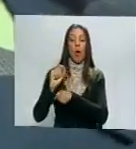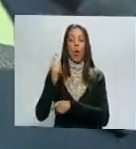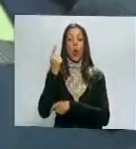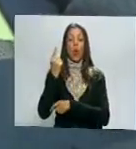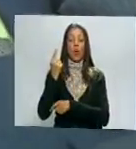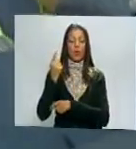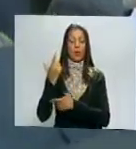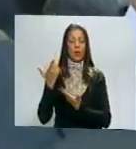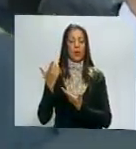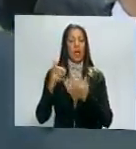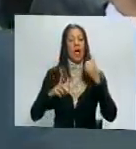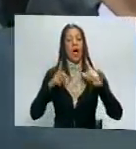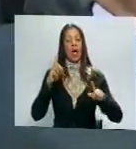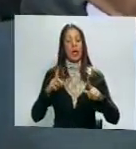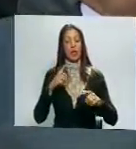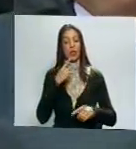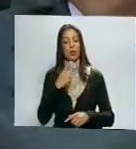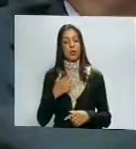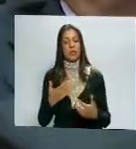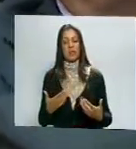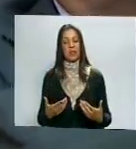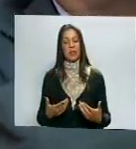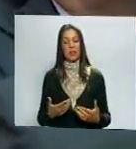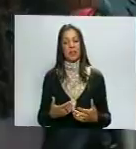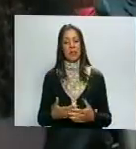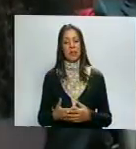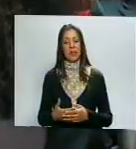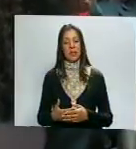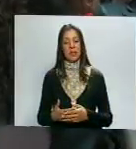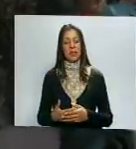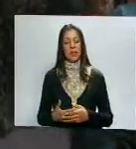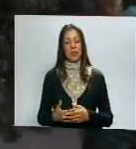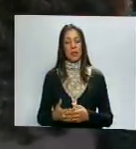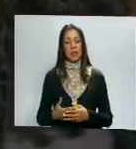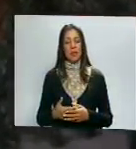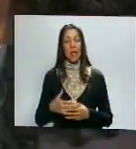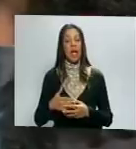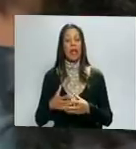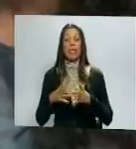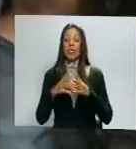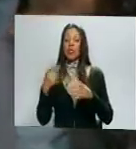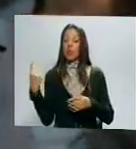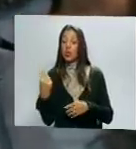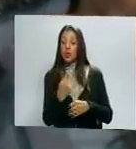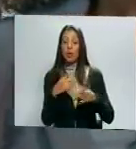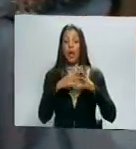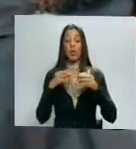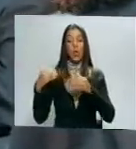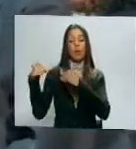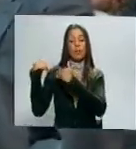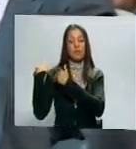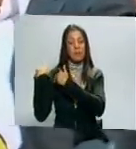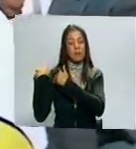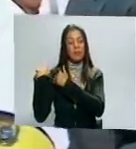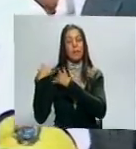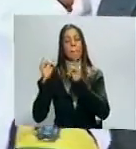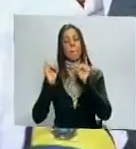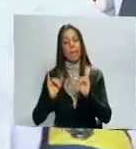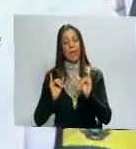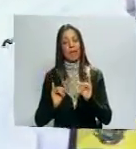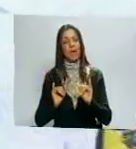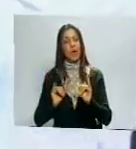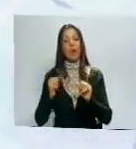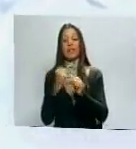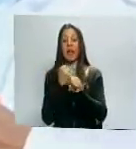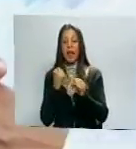Como algunos llegan y quieren hacer ver, es tarea de todos nosotros y de todas nosotras. Es